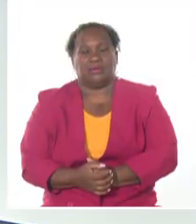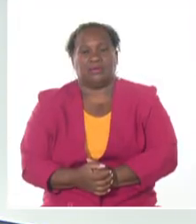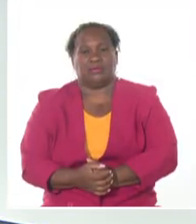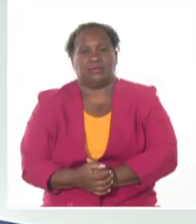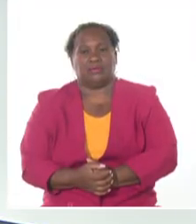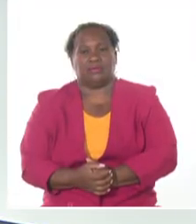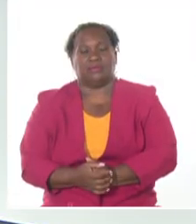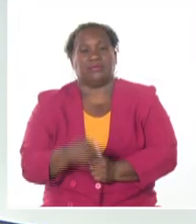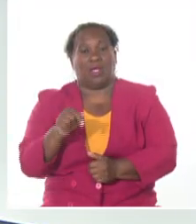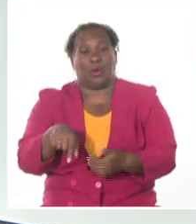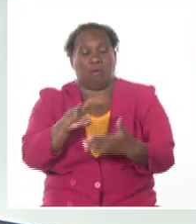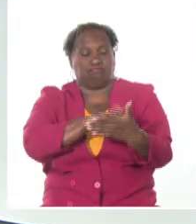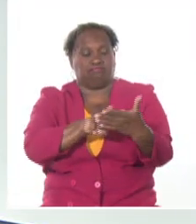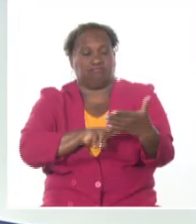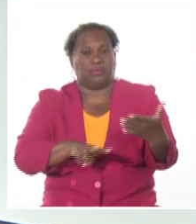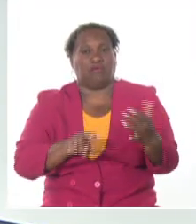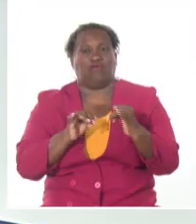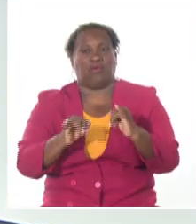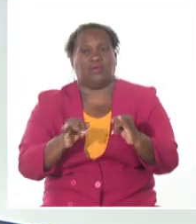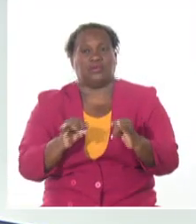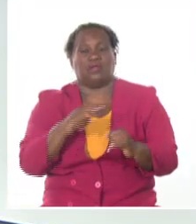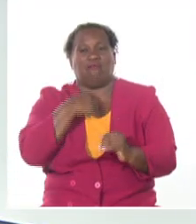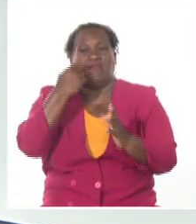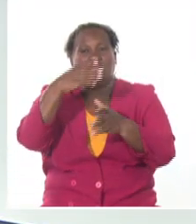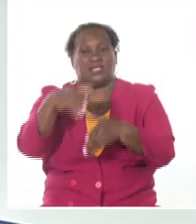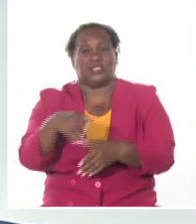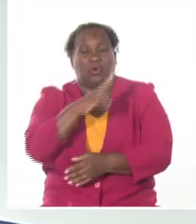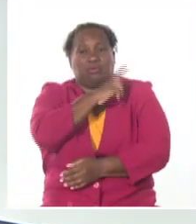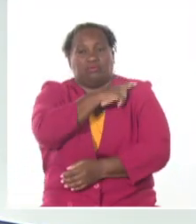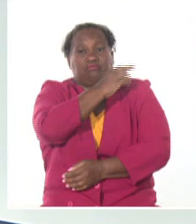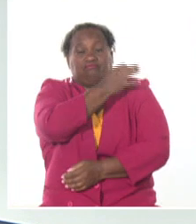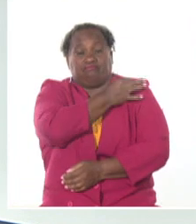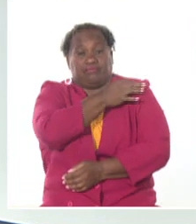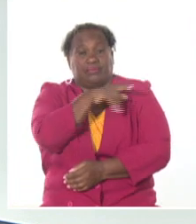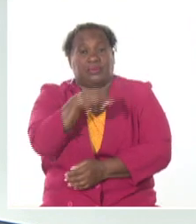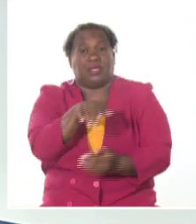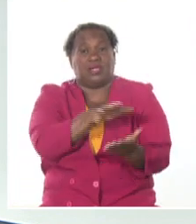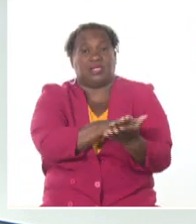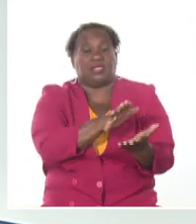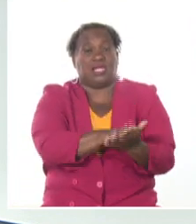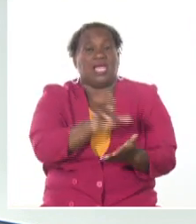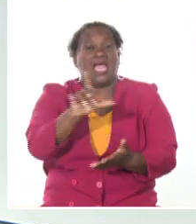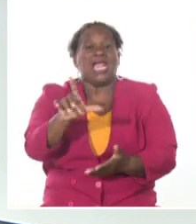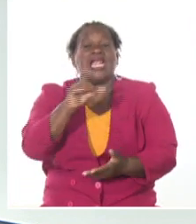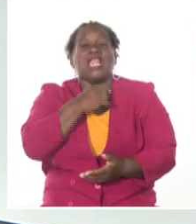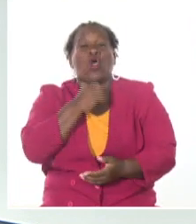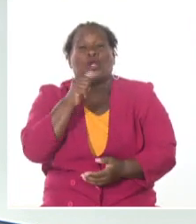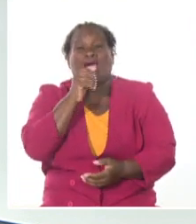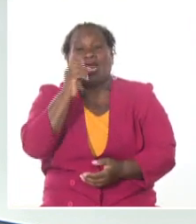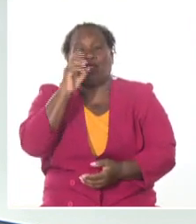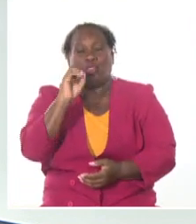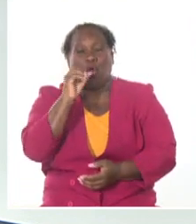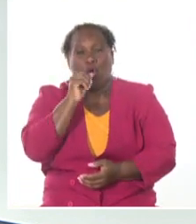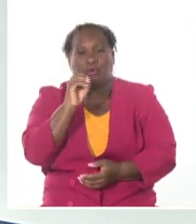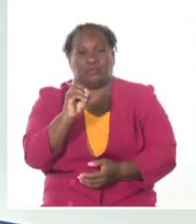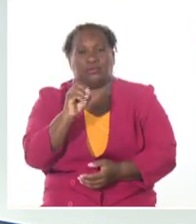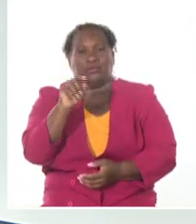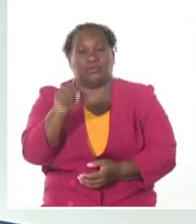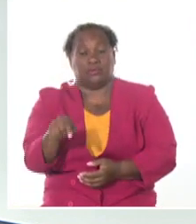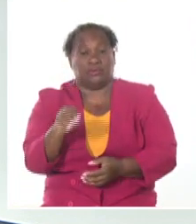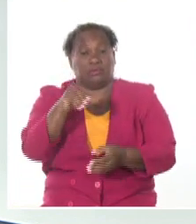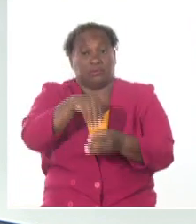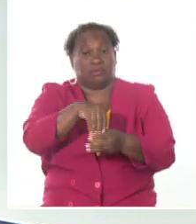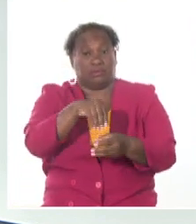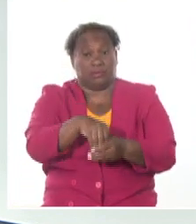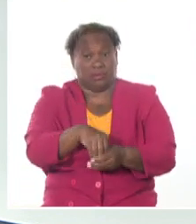damos lectura a la siguiente nota falleció el general de división de la reserva Leonardo Ramón andoo Valdés se incorpora a las fuerzas